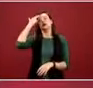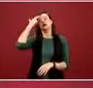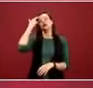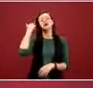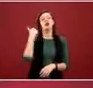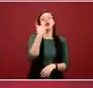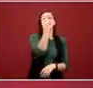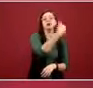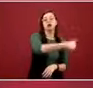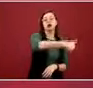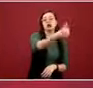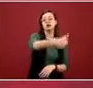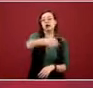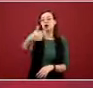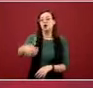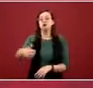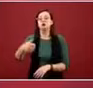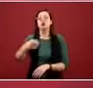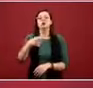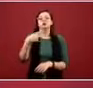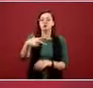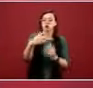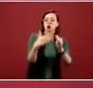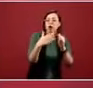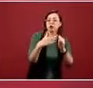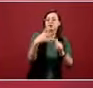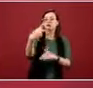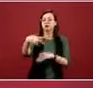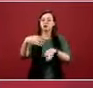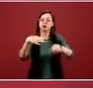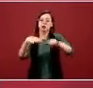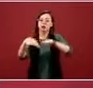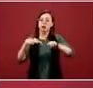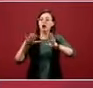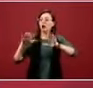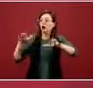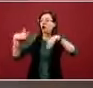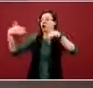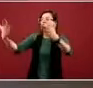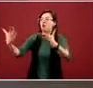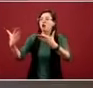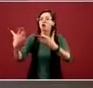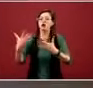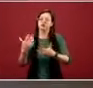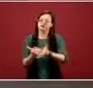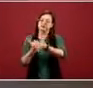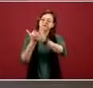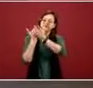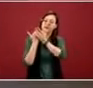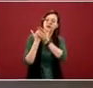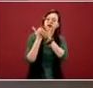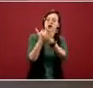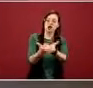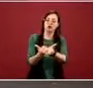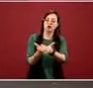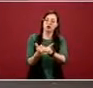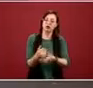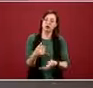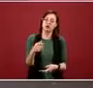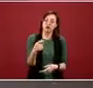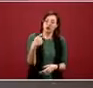uno de ustedes en su casa, en su trabajo, en el ambiente público, va a ayudar a ustedes